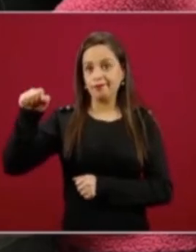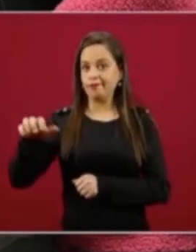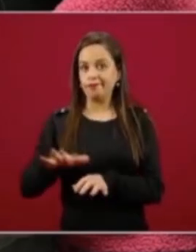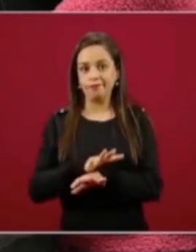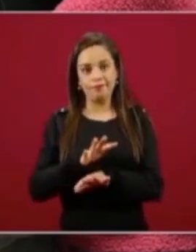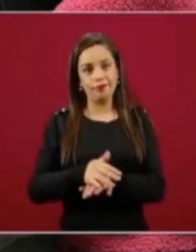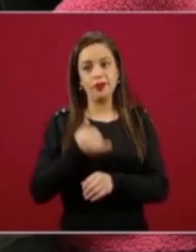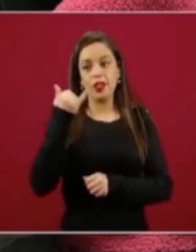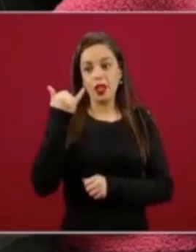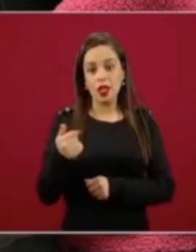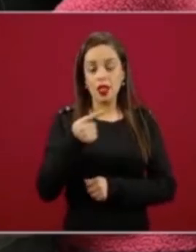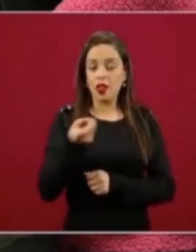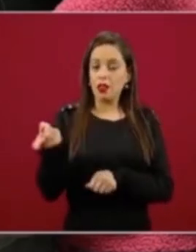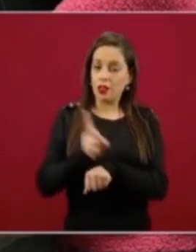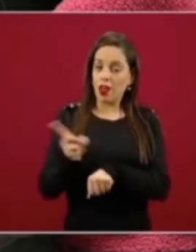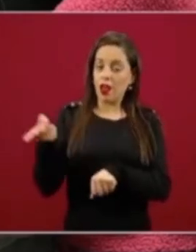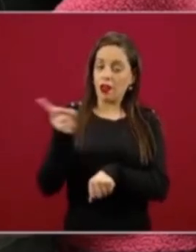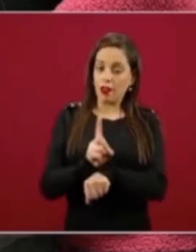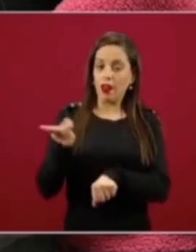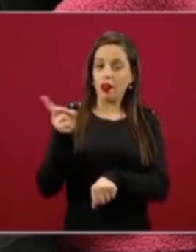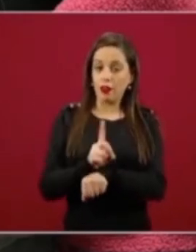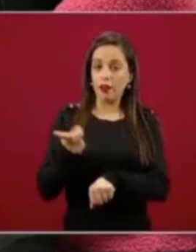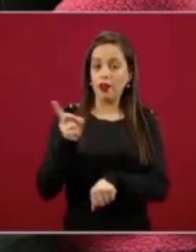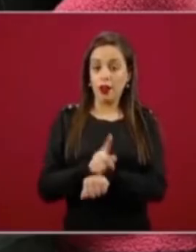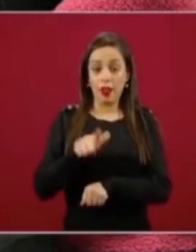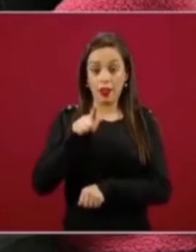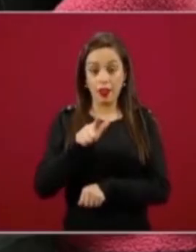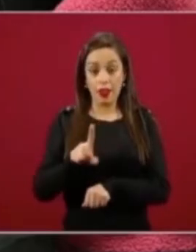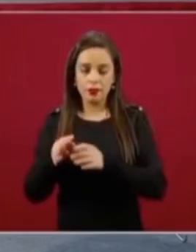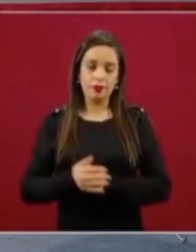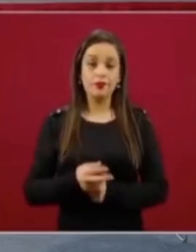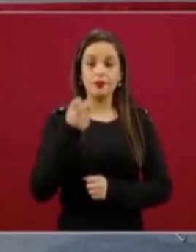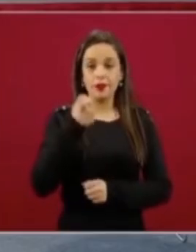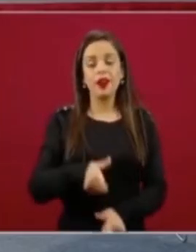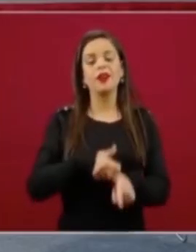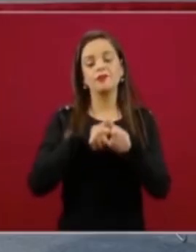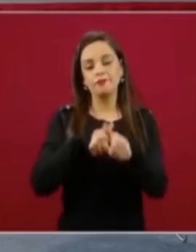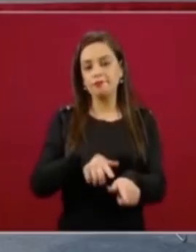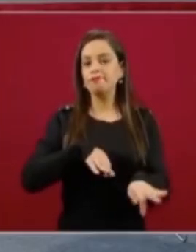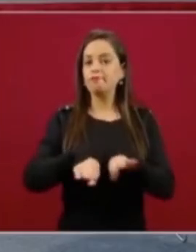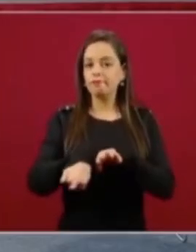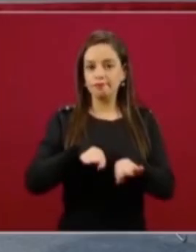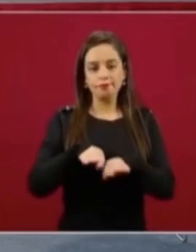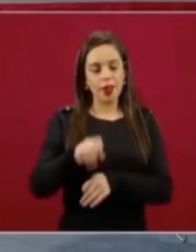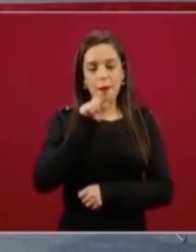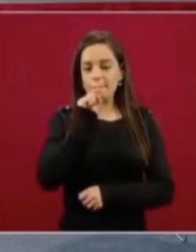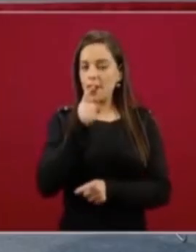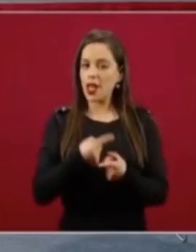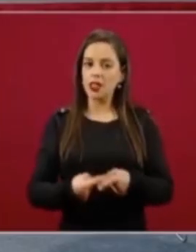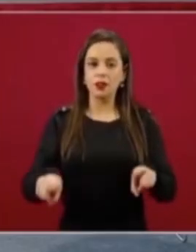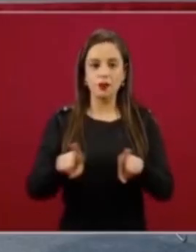los días de estos 17 días, 24 horas del día. De tal manera que pues,